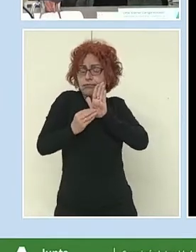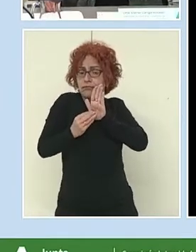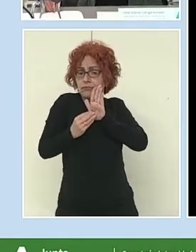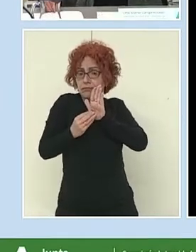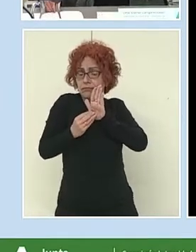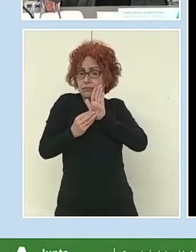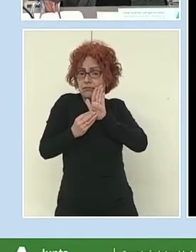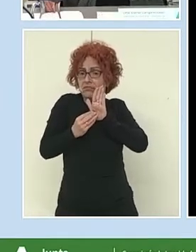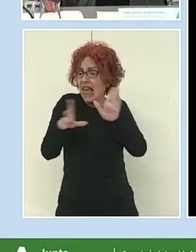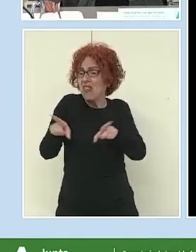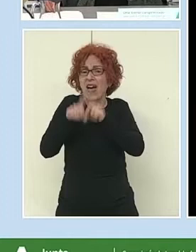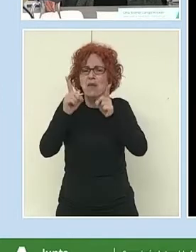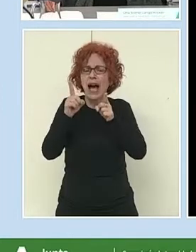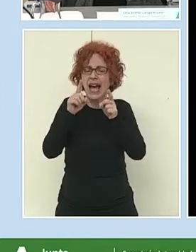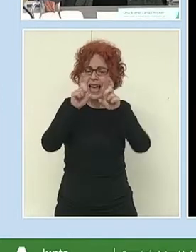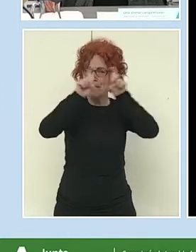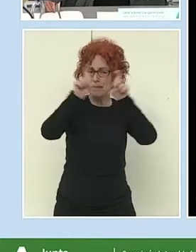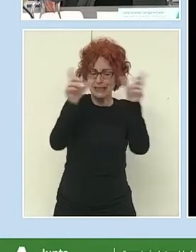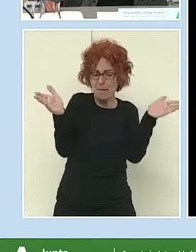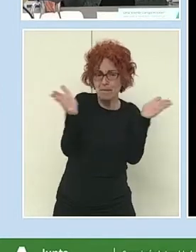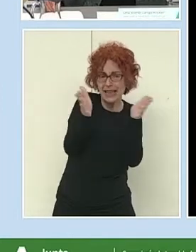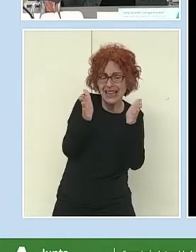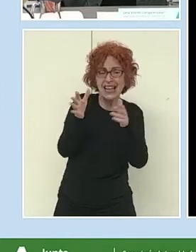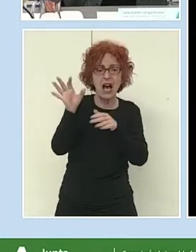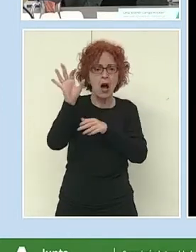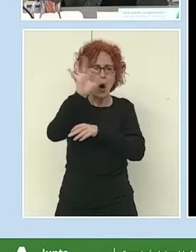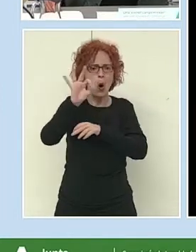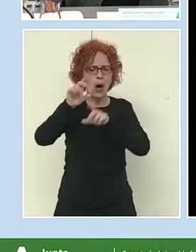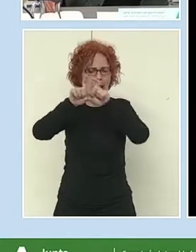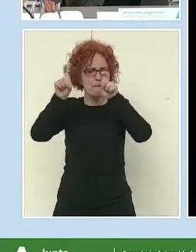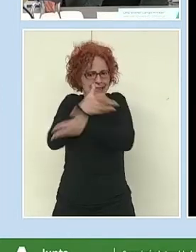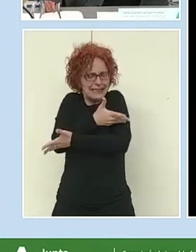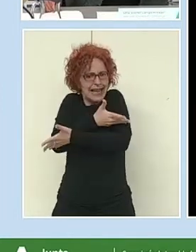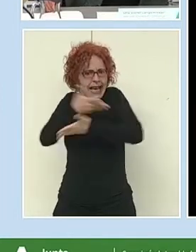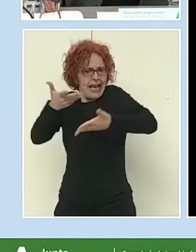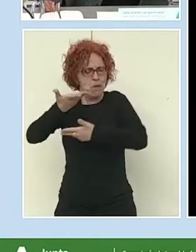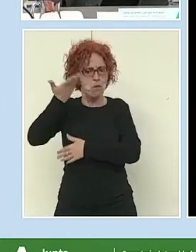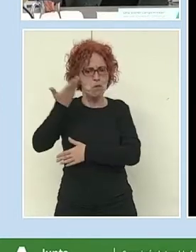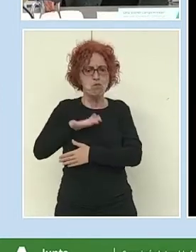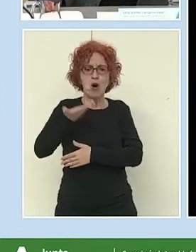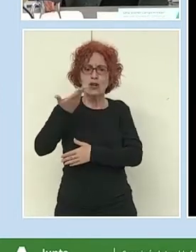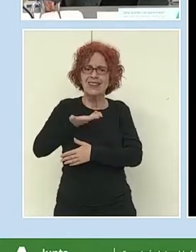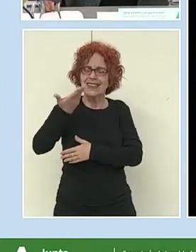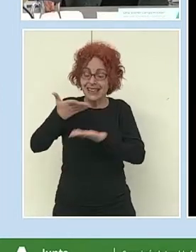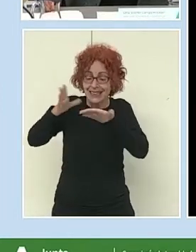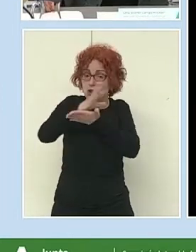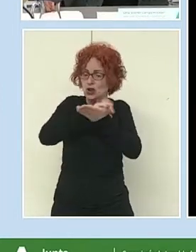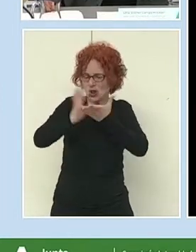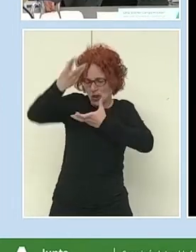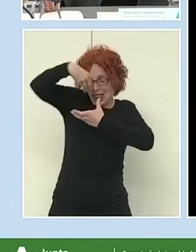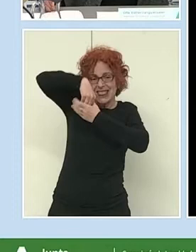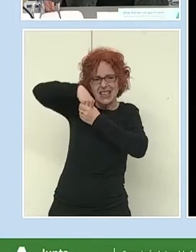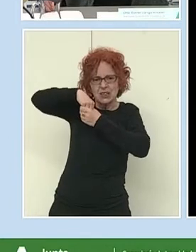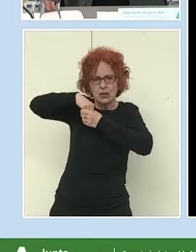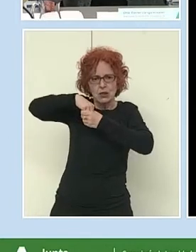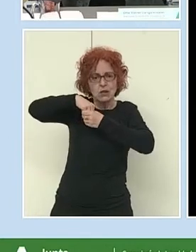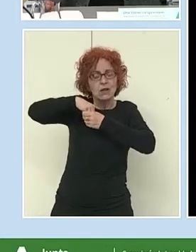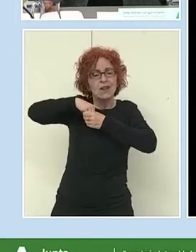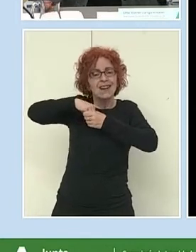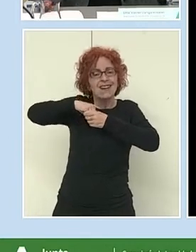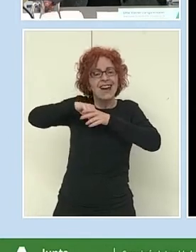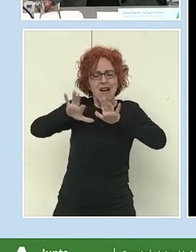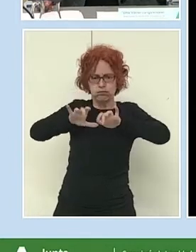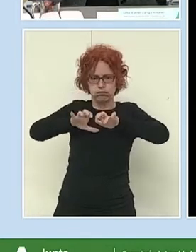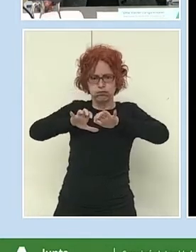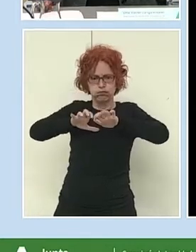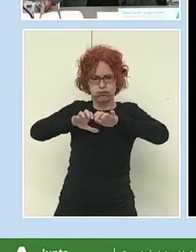gran empresa multinacional, hasta, ¿por qué no decirlo?, pues los datos de un Ministerio de Defensa